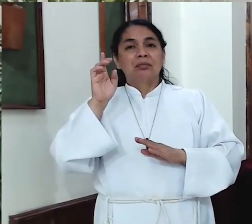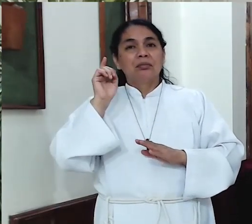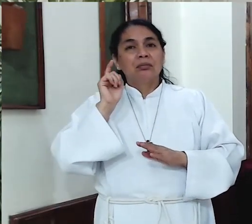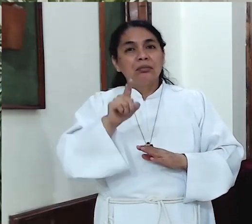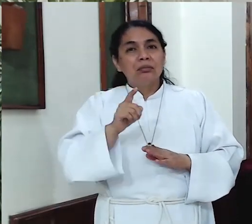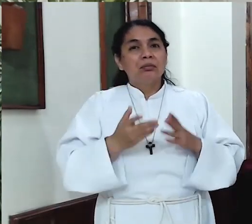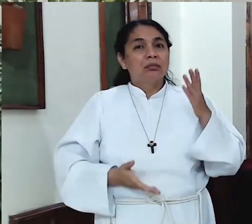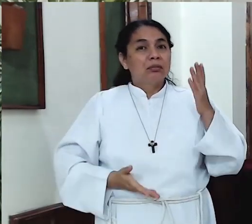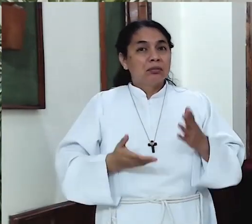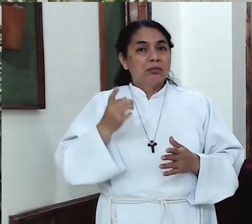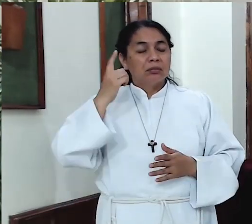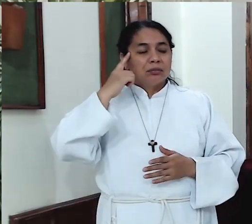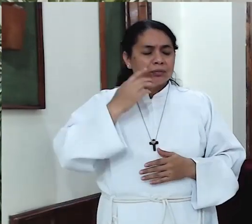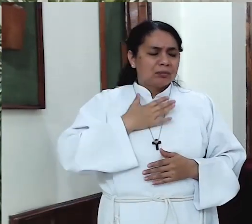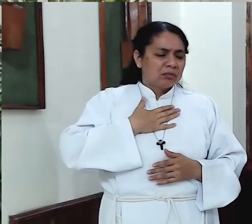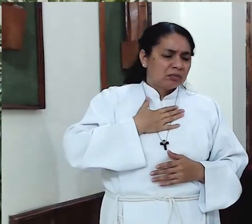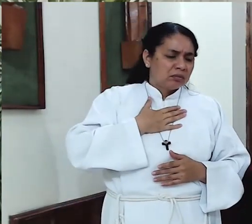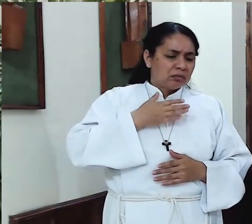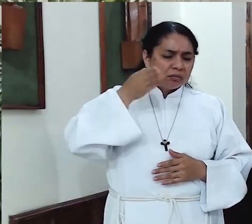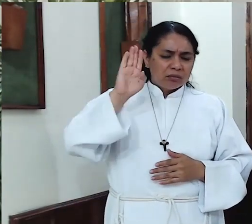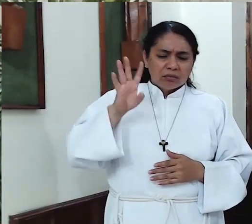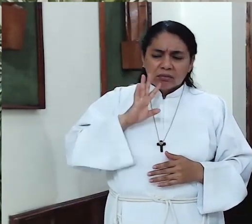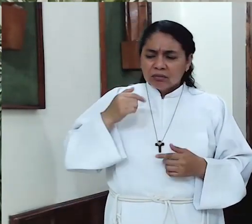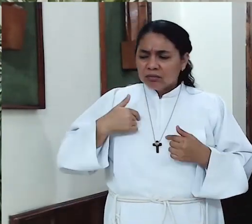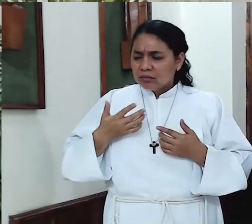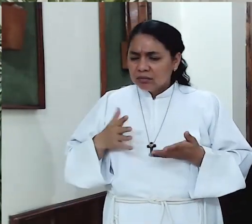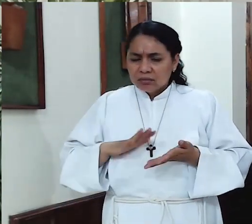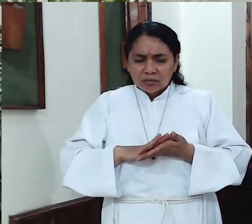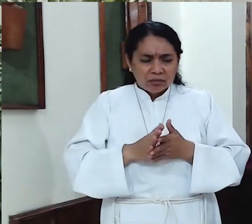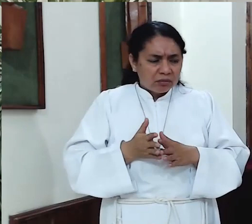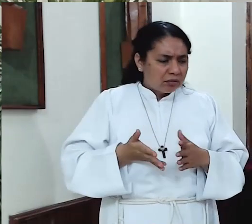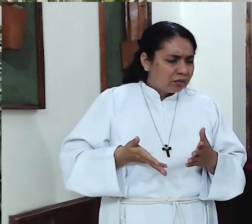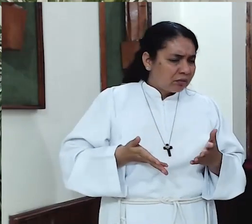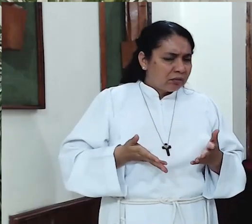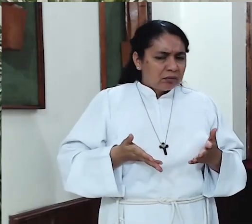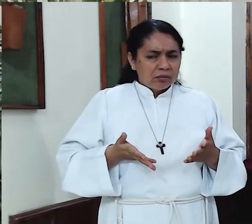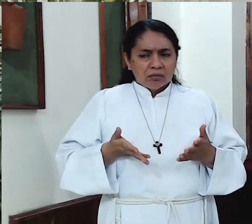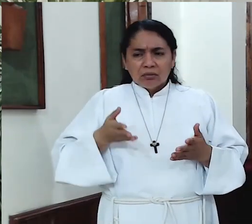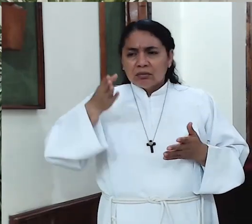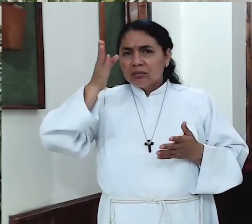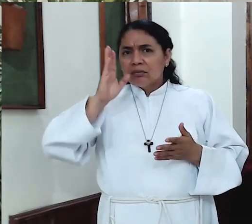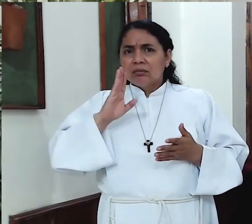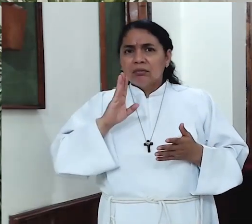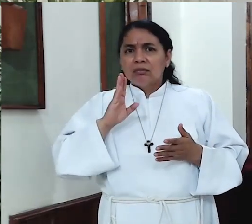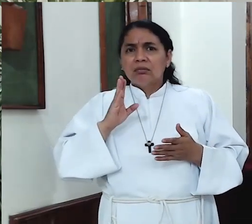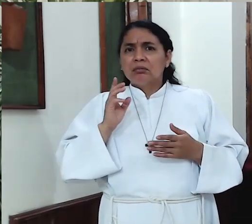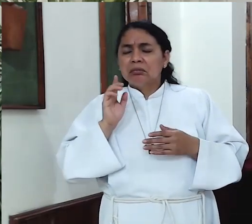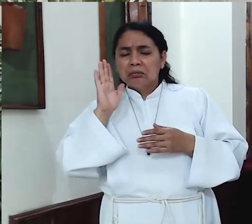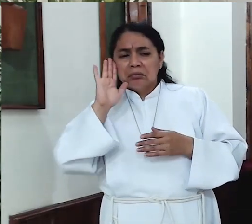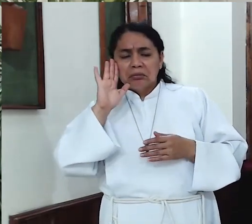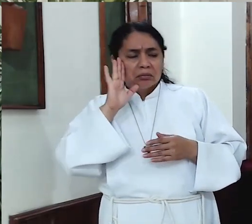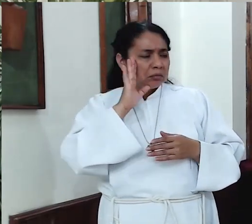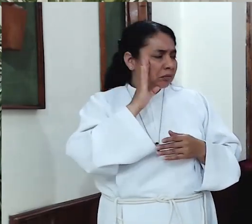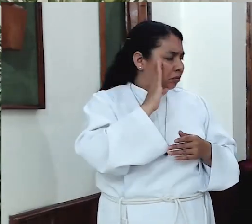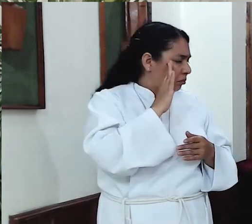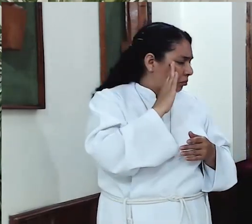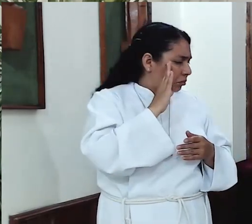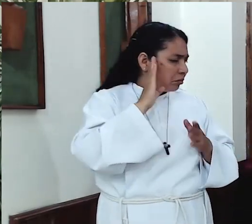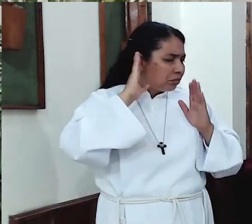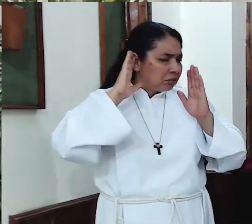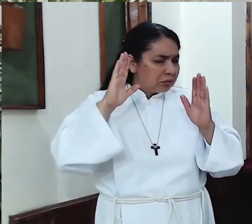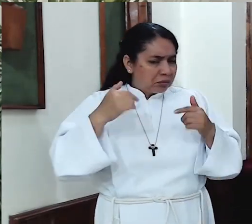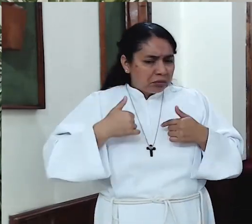Dios no nos habla. Un Dios que parece que nos ha dado las espaldas, que ya no nos